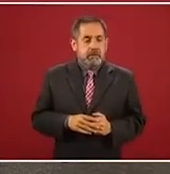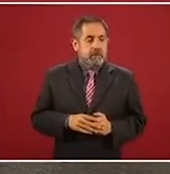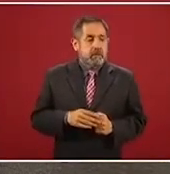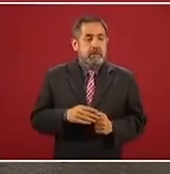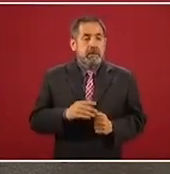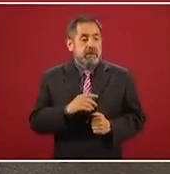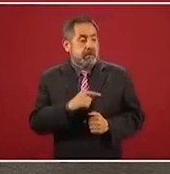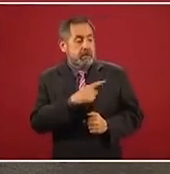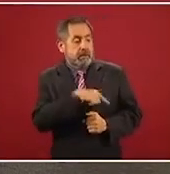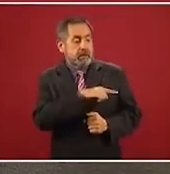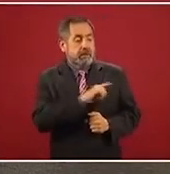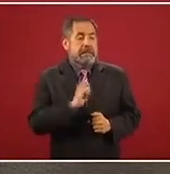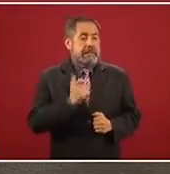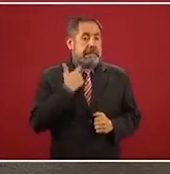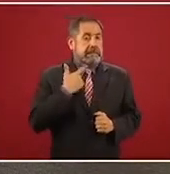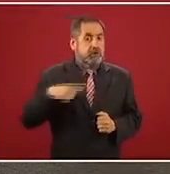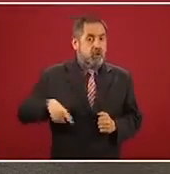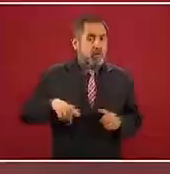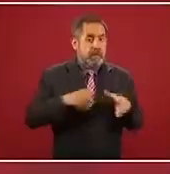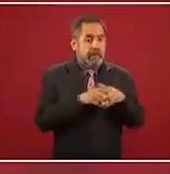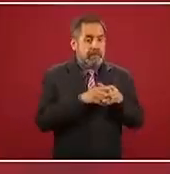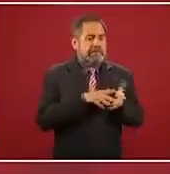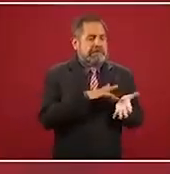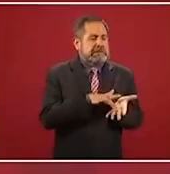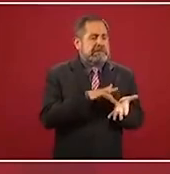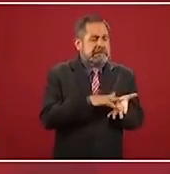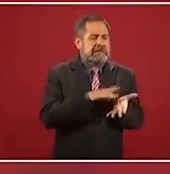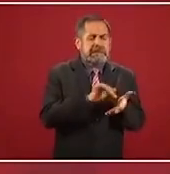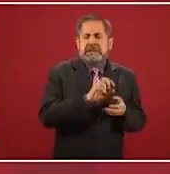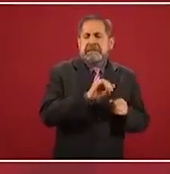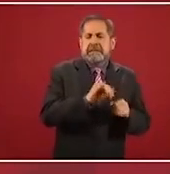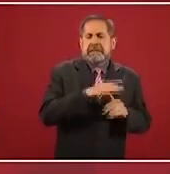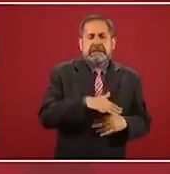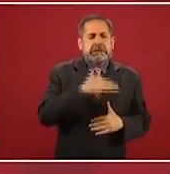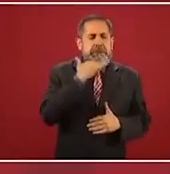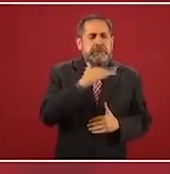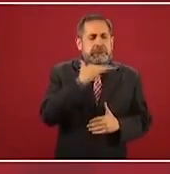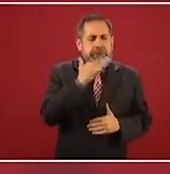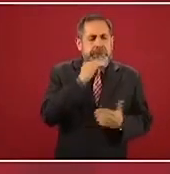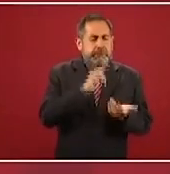apoyaron el régimen de corrupción,